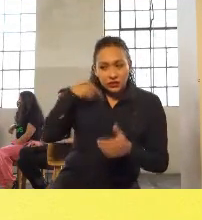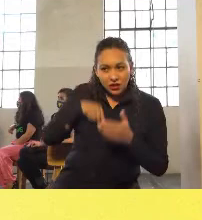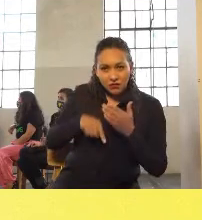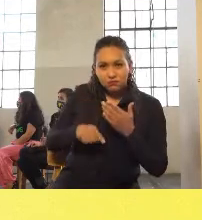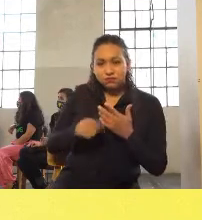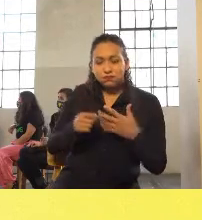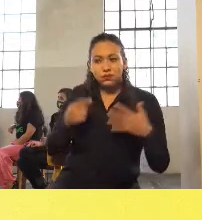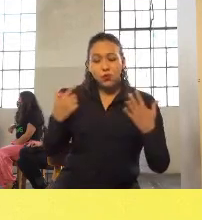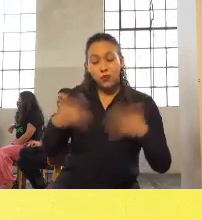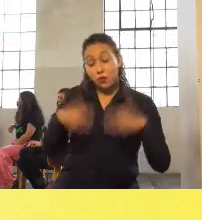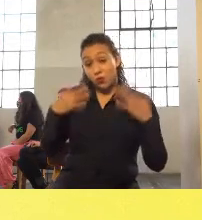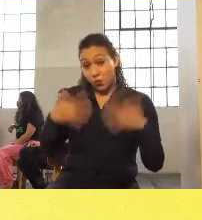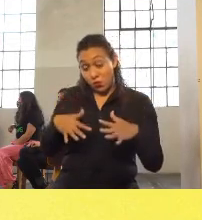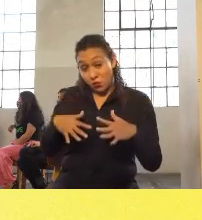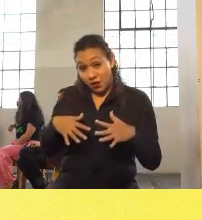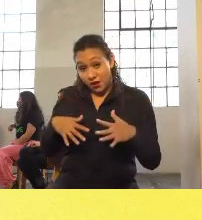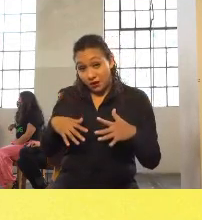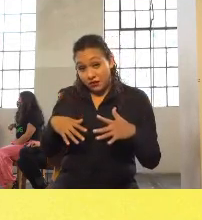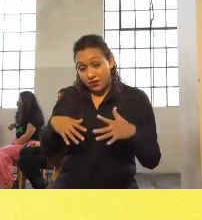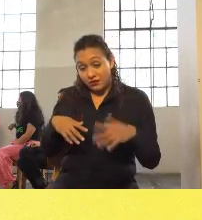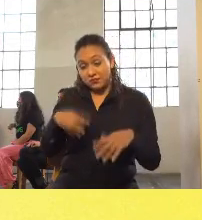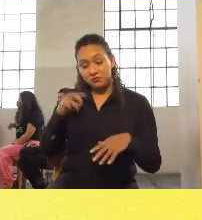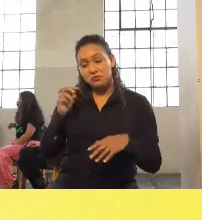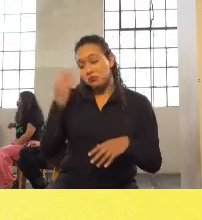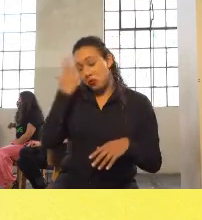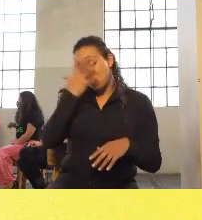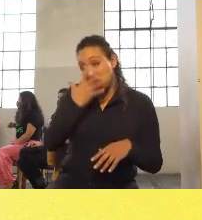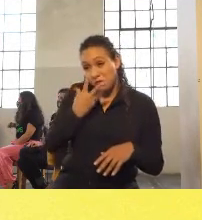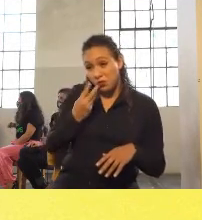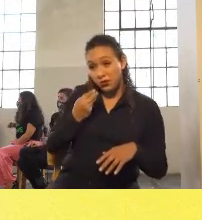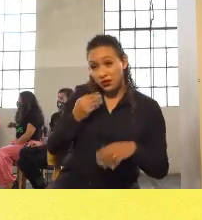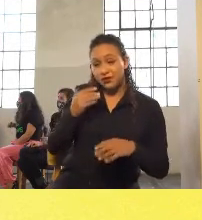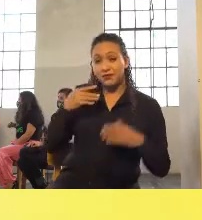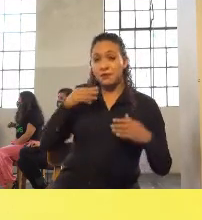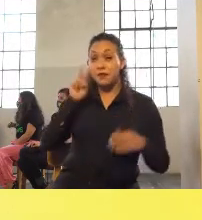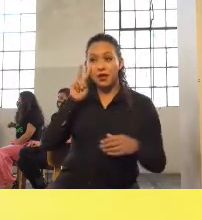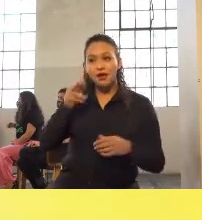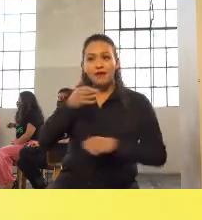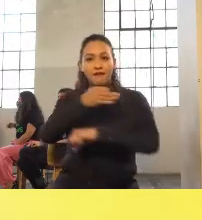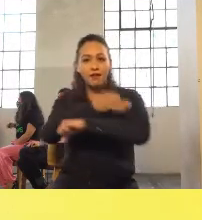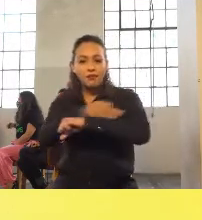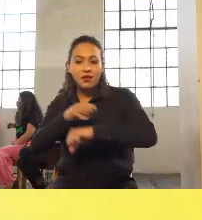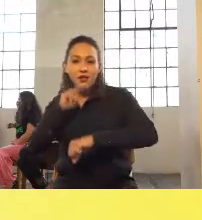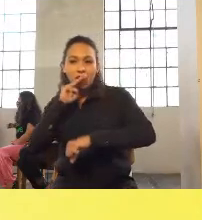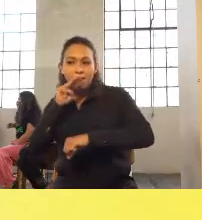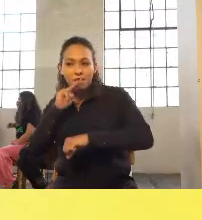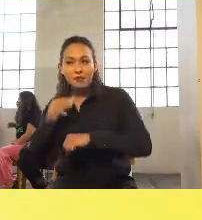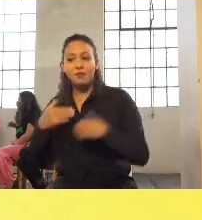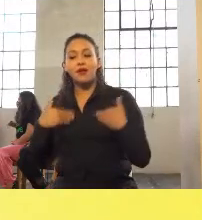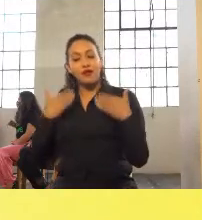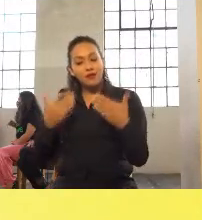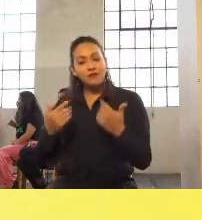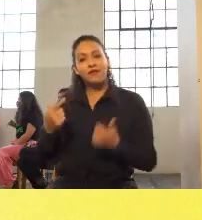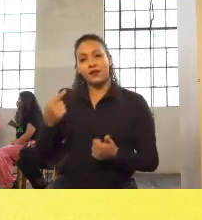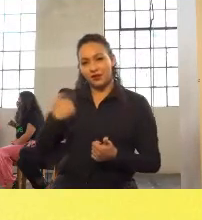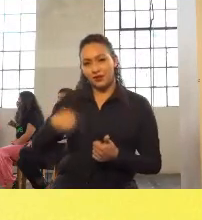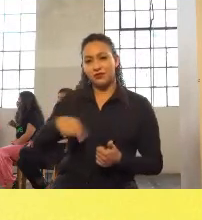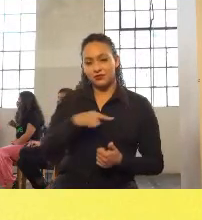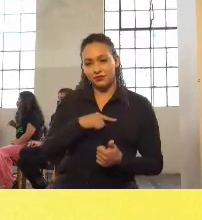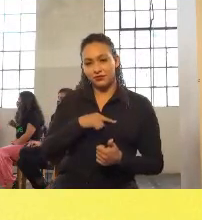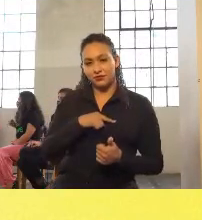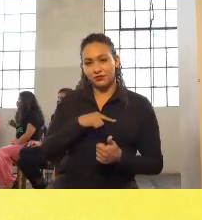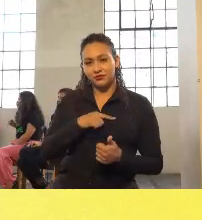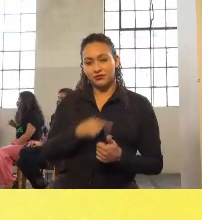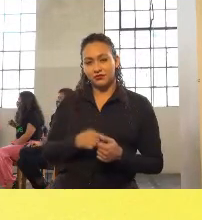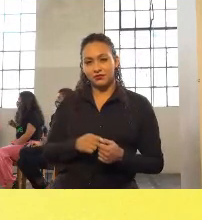uno a uno fue muy bello. Y pues en temas de público, obviamente, la verdad es que sí,